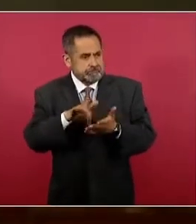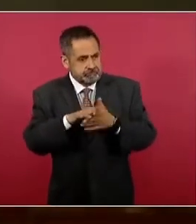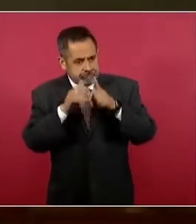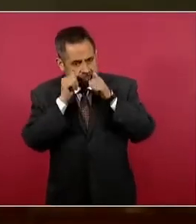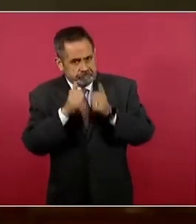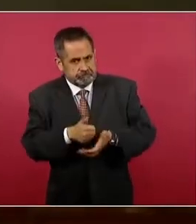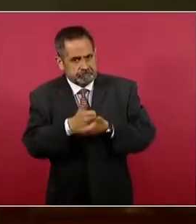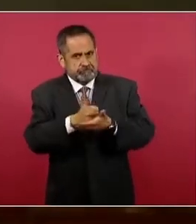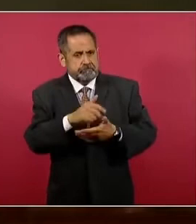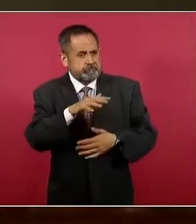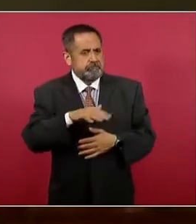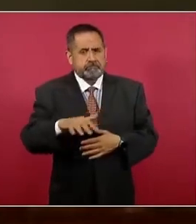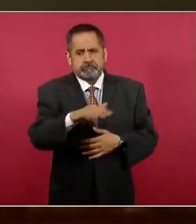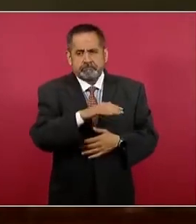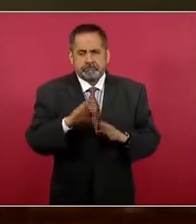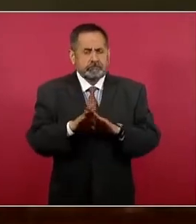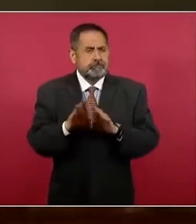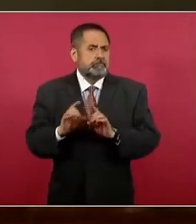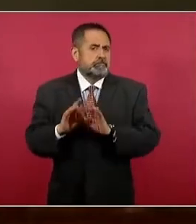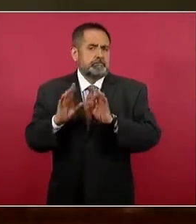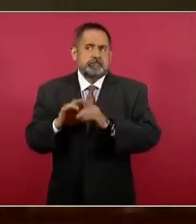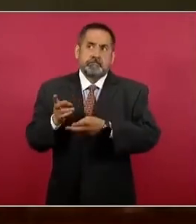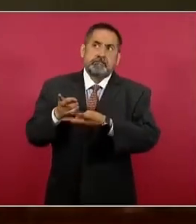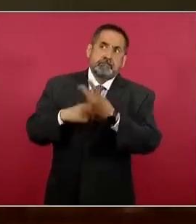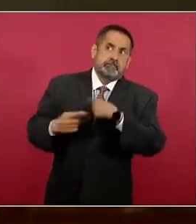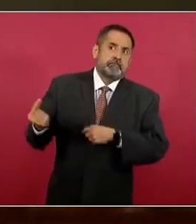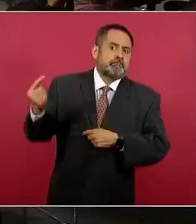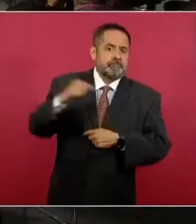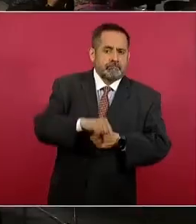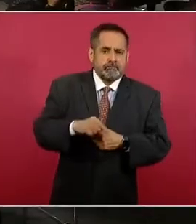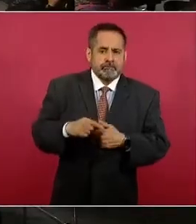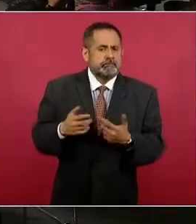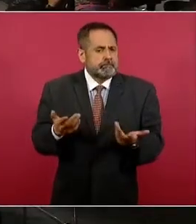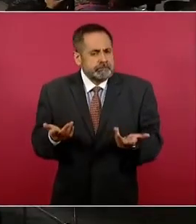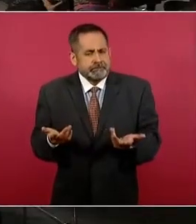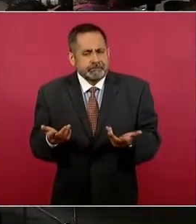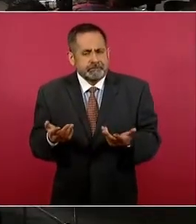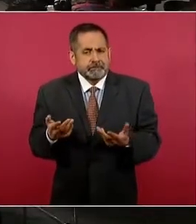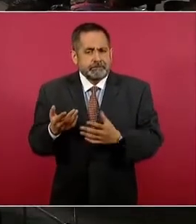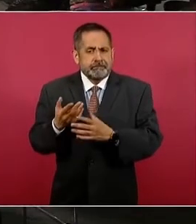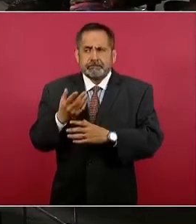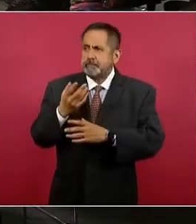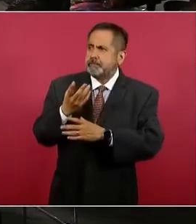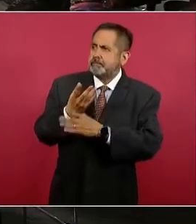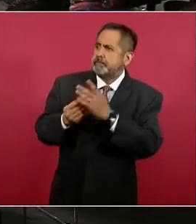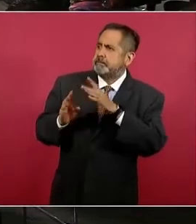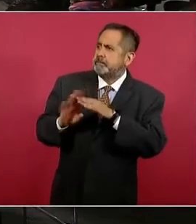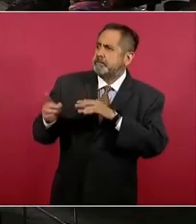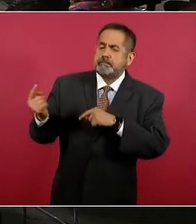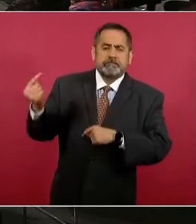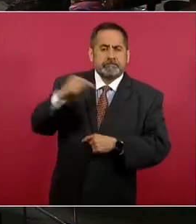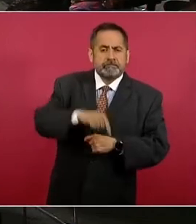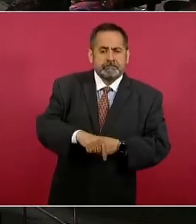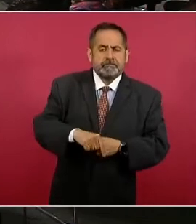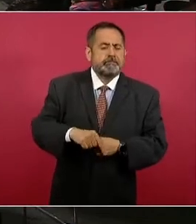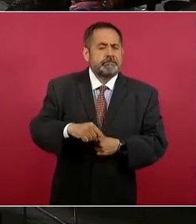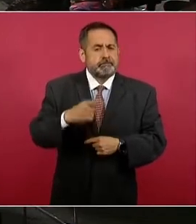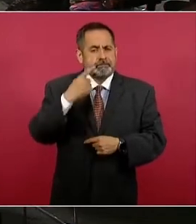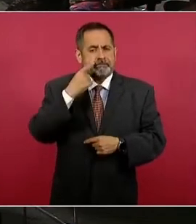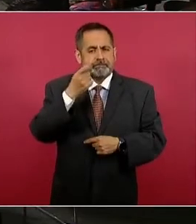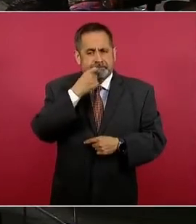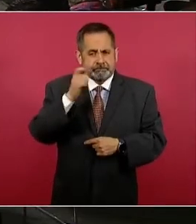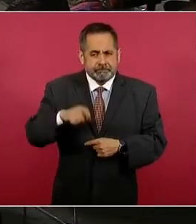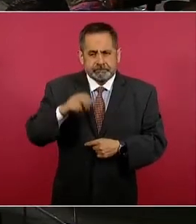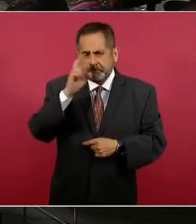este fenómeno, ¿no?, de la llegada de migrantes de ucranianos y de Rusia. Y también ya por